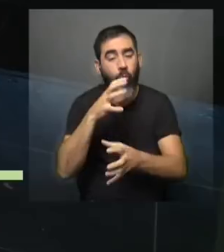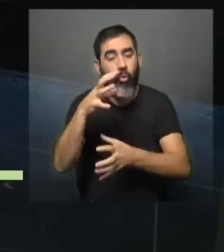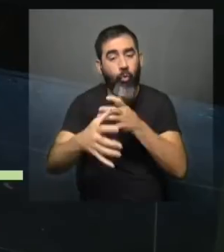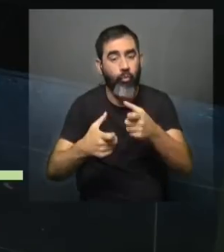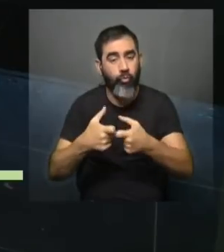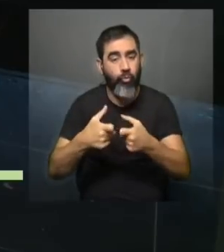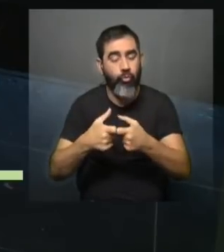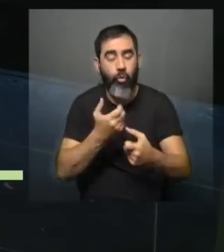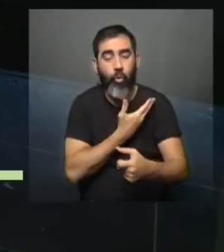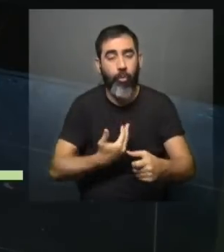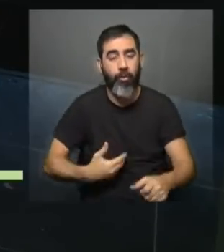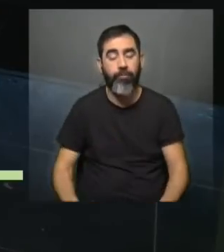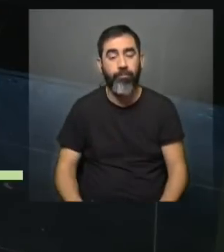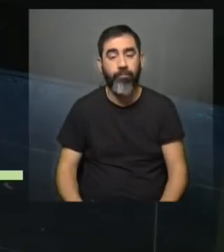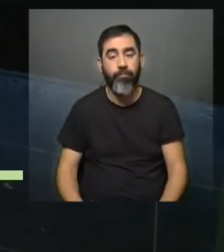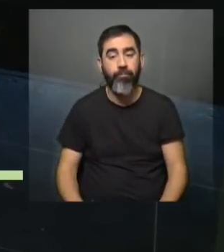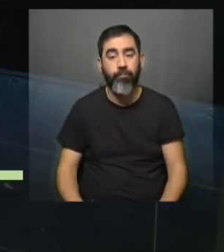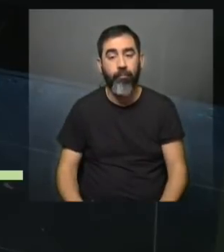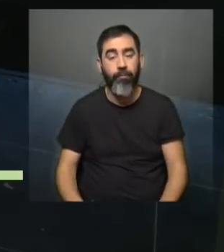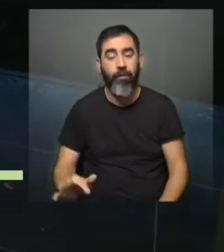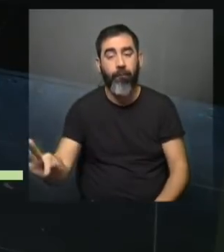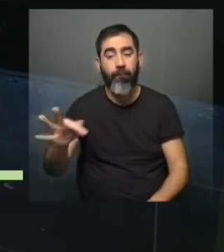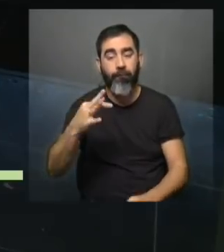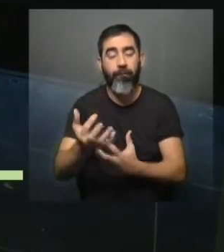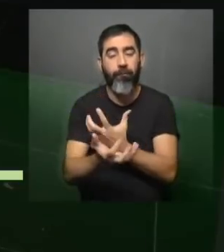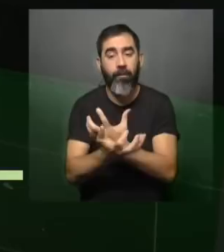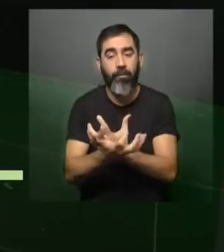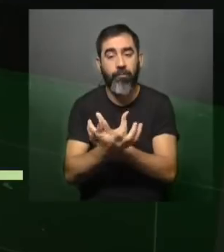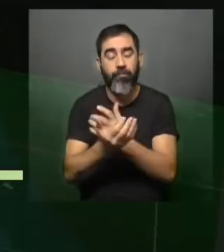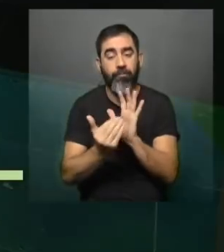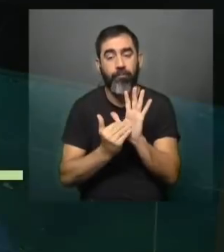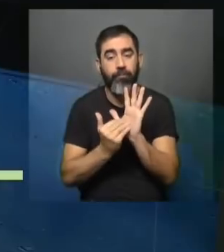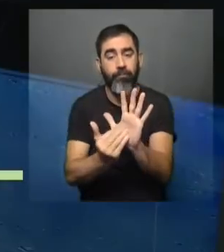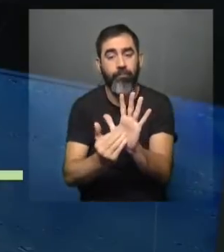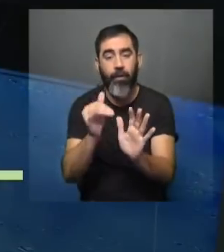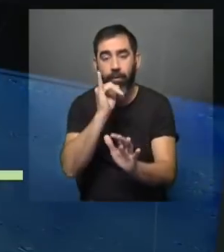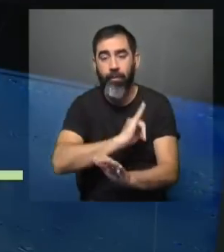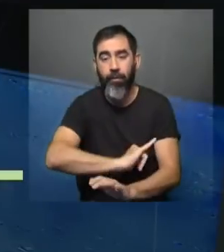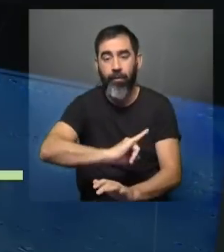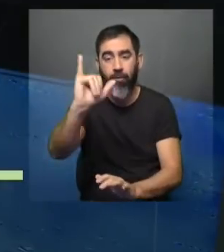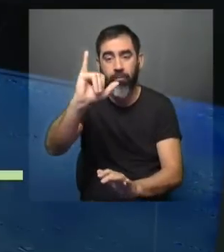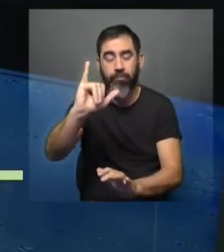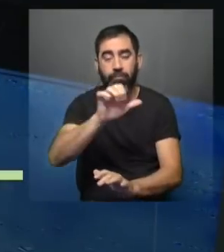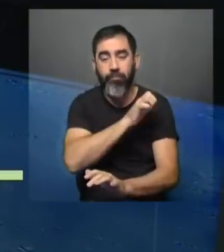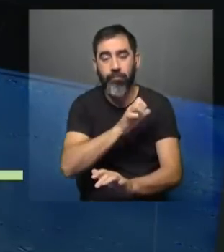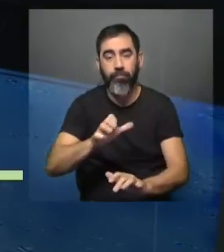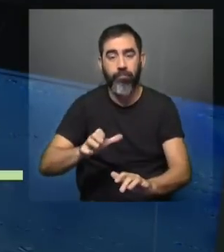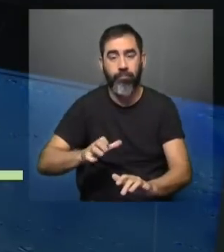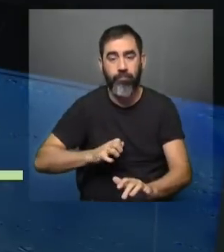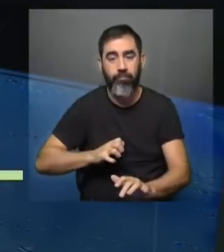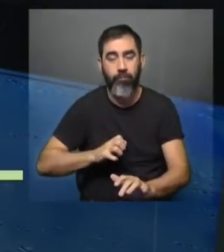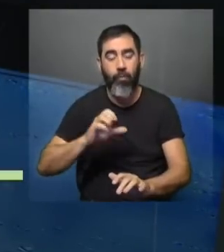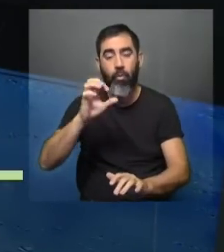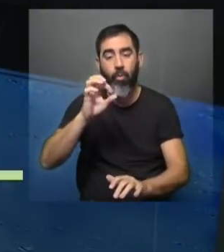oficialista efectivamente también les contamos que la federación va a presentar una denuncia contra el estado uruguayo ante